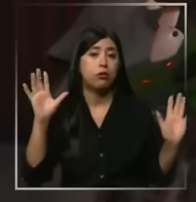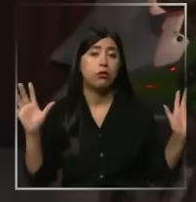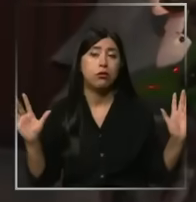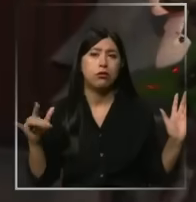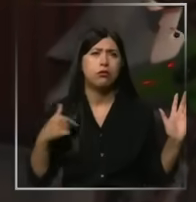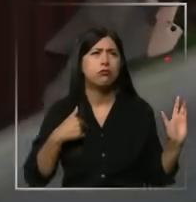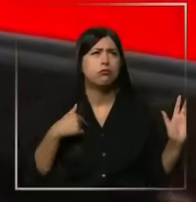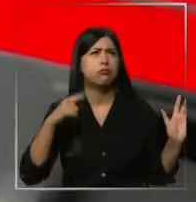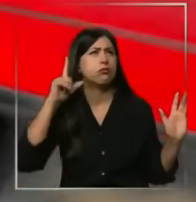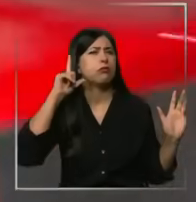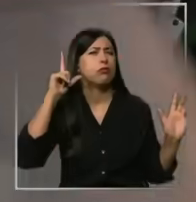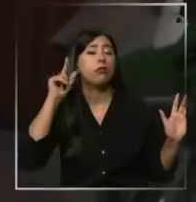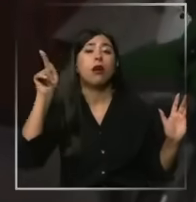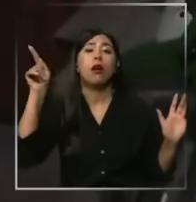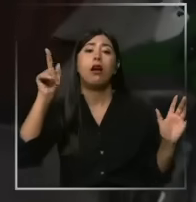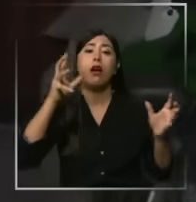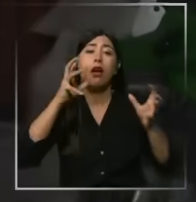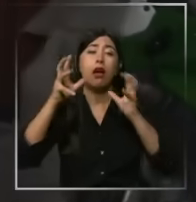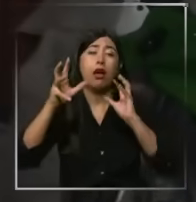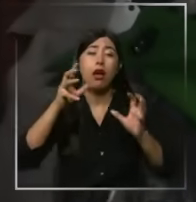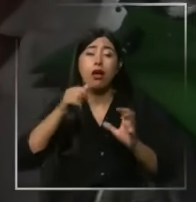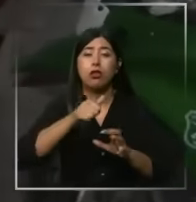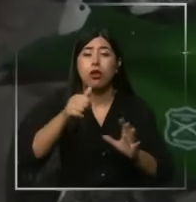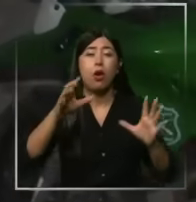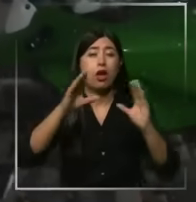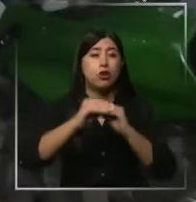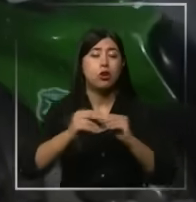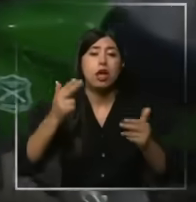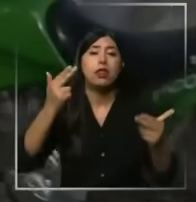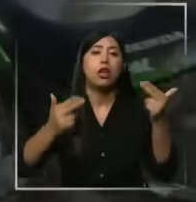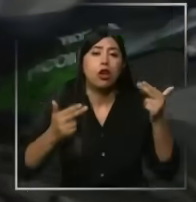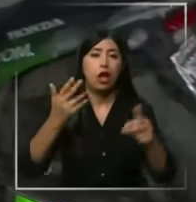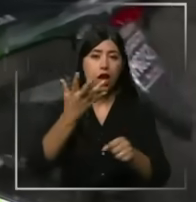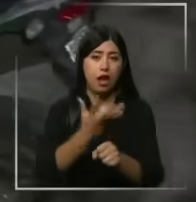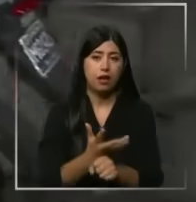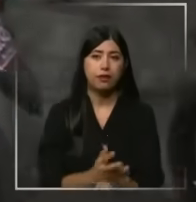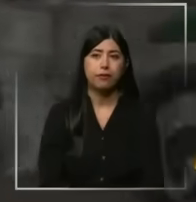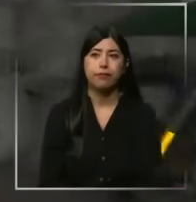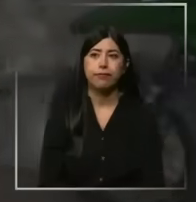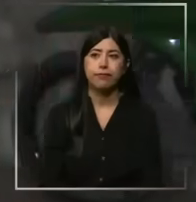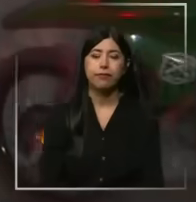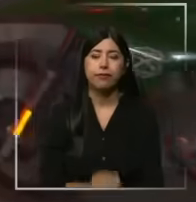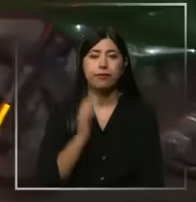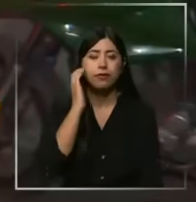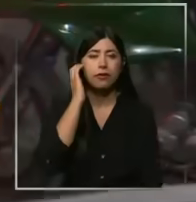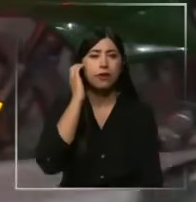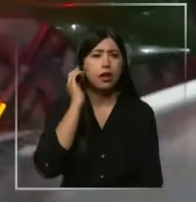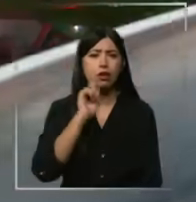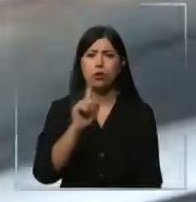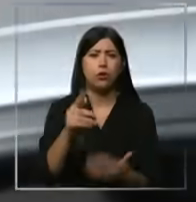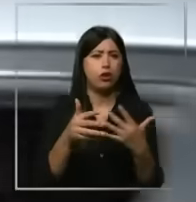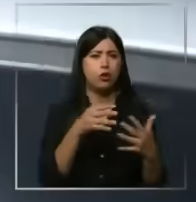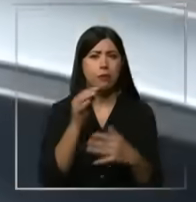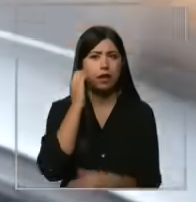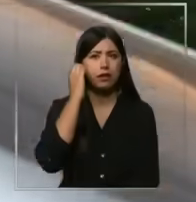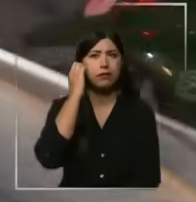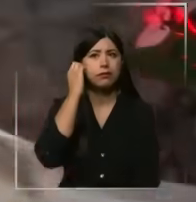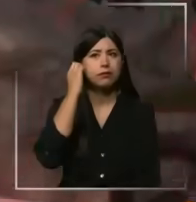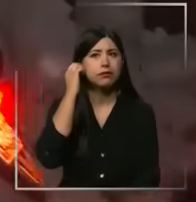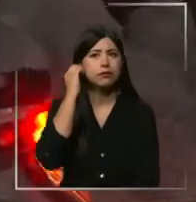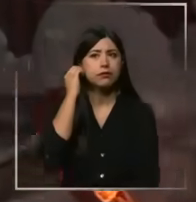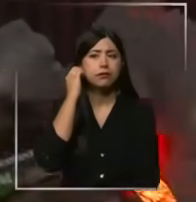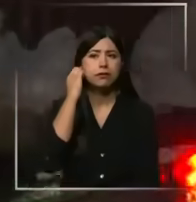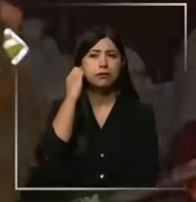silencio y empiezan a gritar de allá, acá, y toda la noche hay tiroteo. ¿Pato? Y eso no es normal, no es normal.